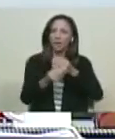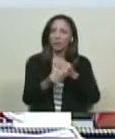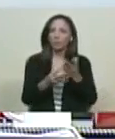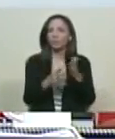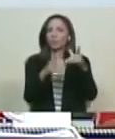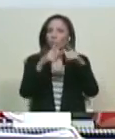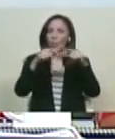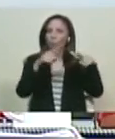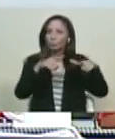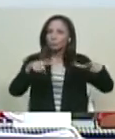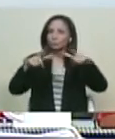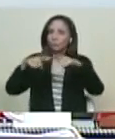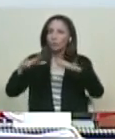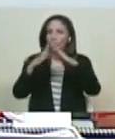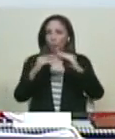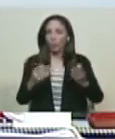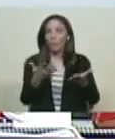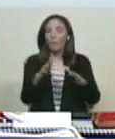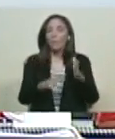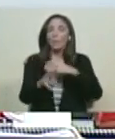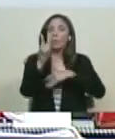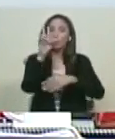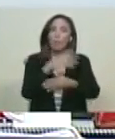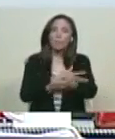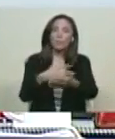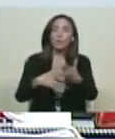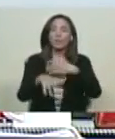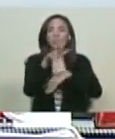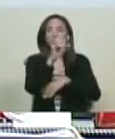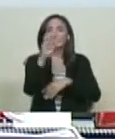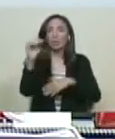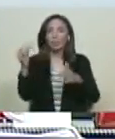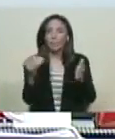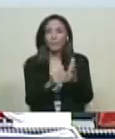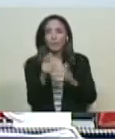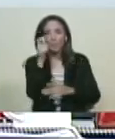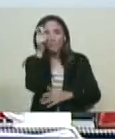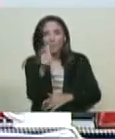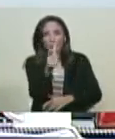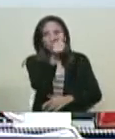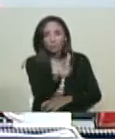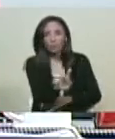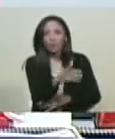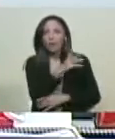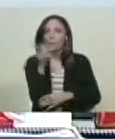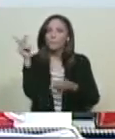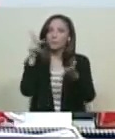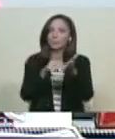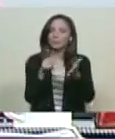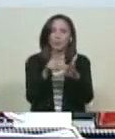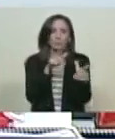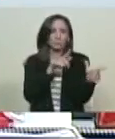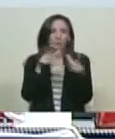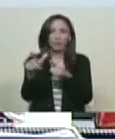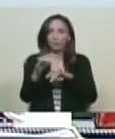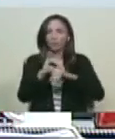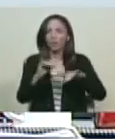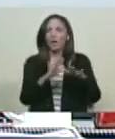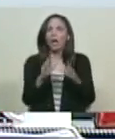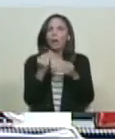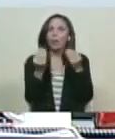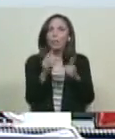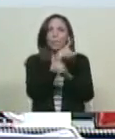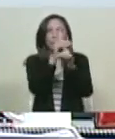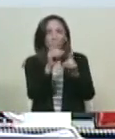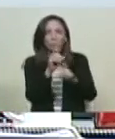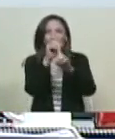bases, más de 2.300.000 venezolanos y venezolanas han participado ya en las consultas para